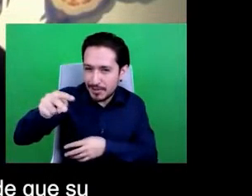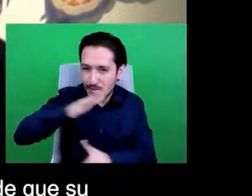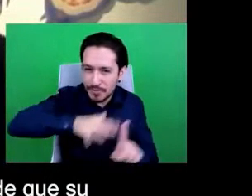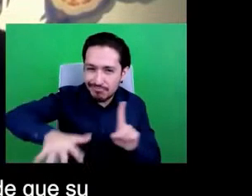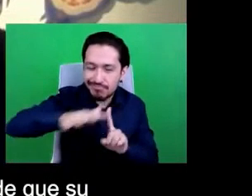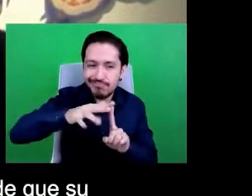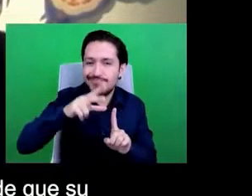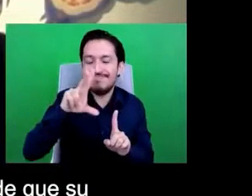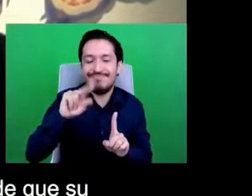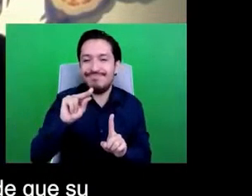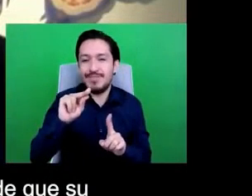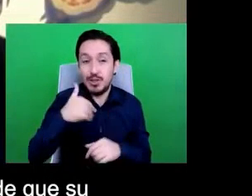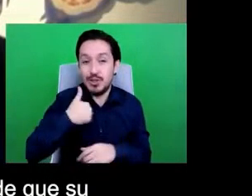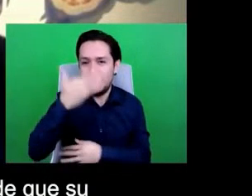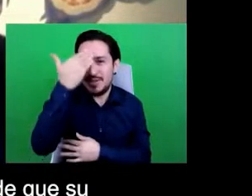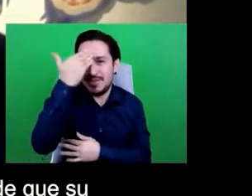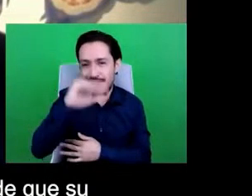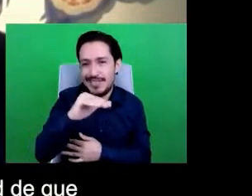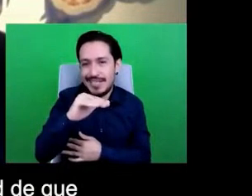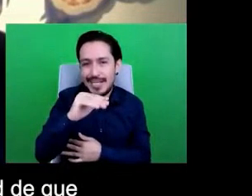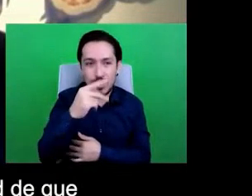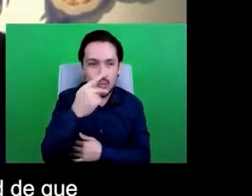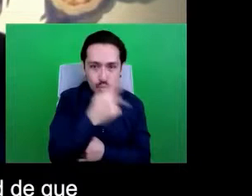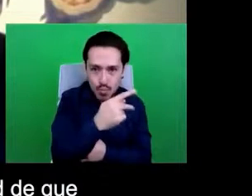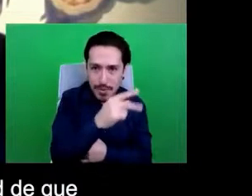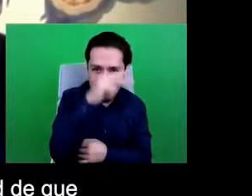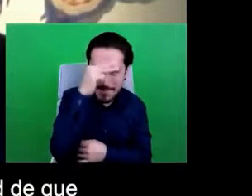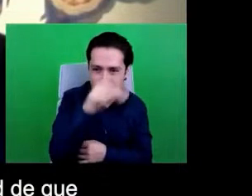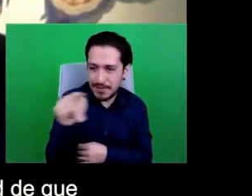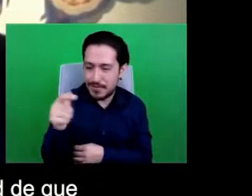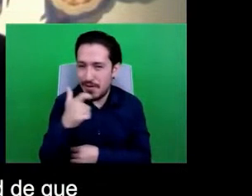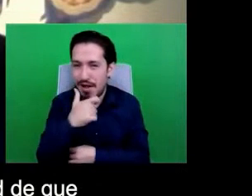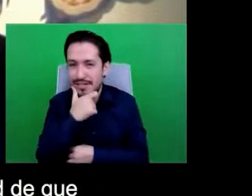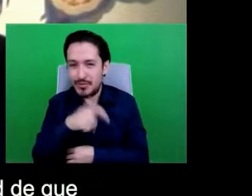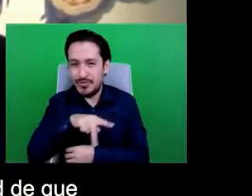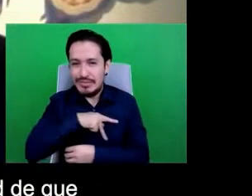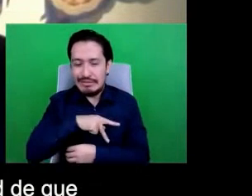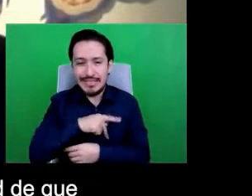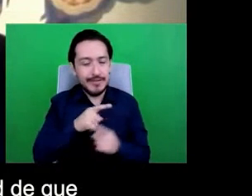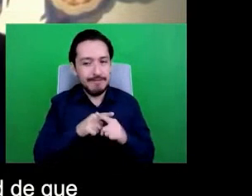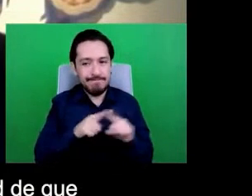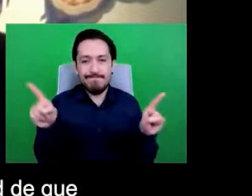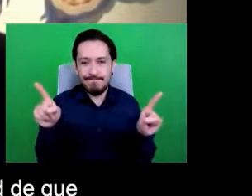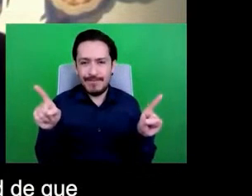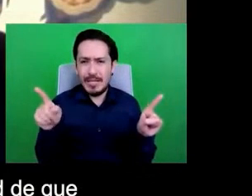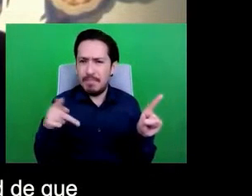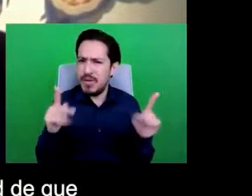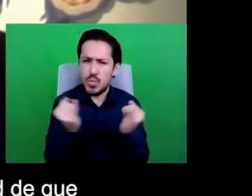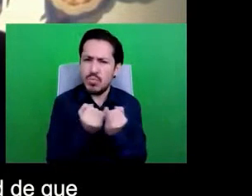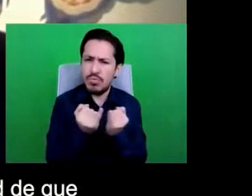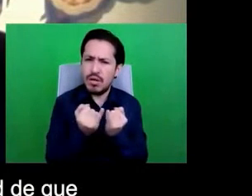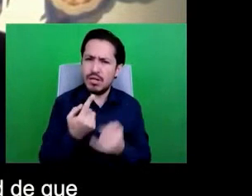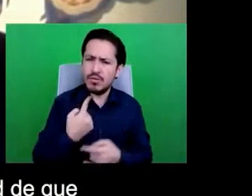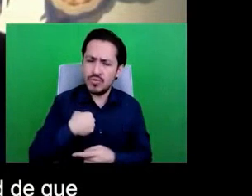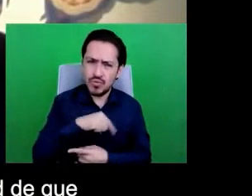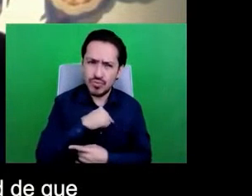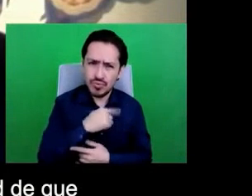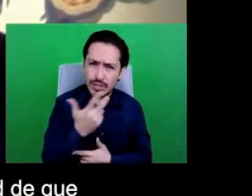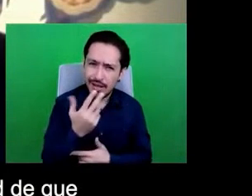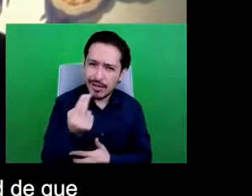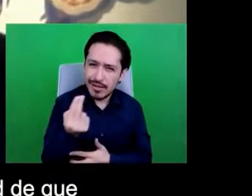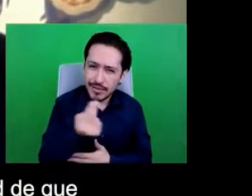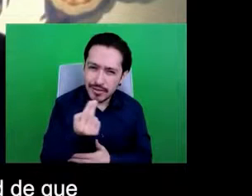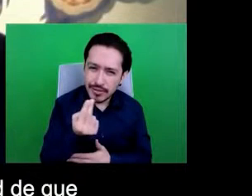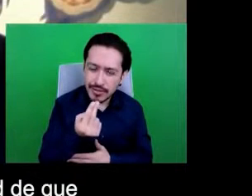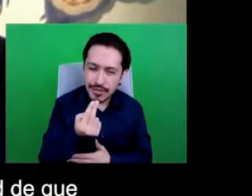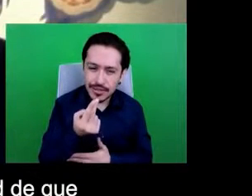su situación es muy diferente a la nuestra, pero incluso en nuestra propia sociedad, la necesidad de que los